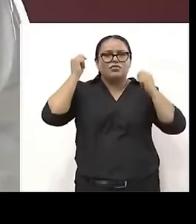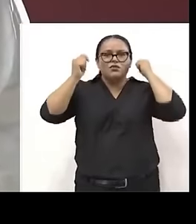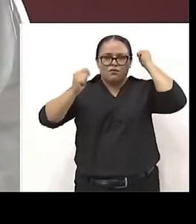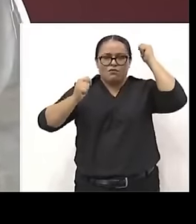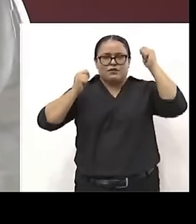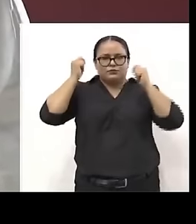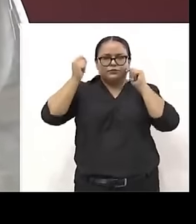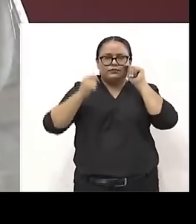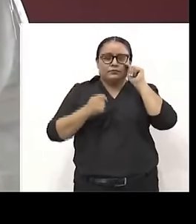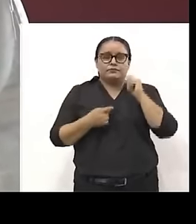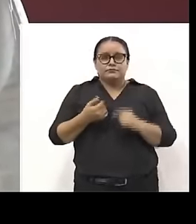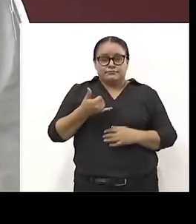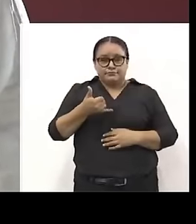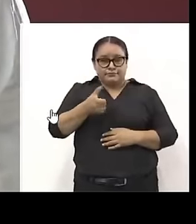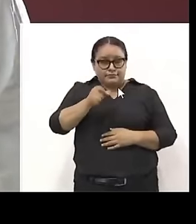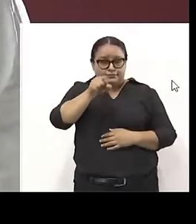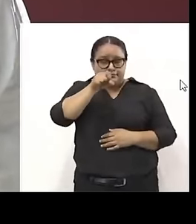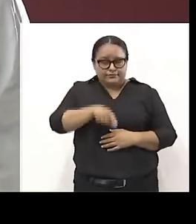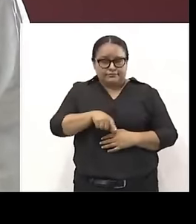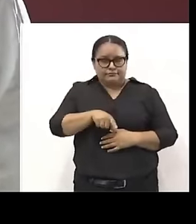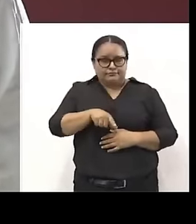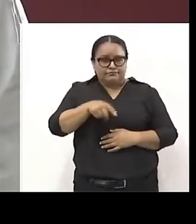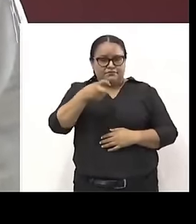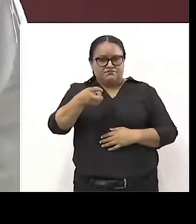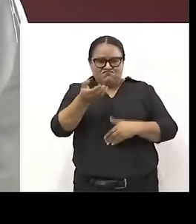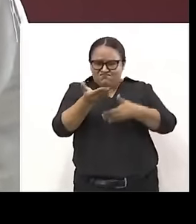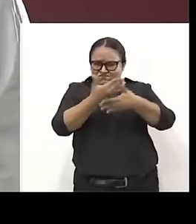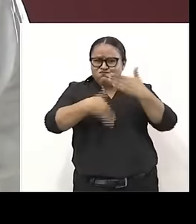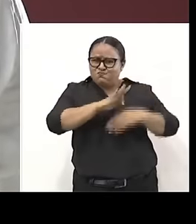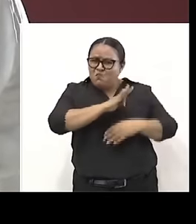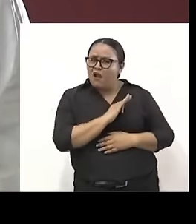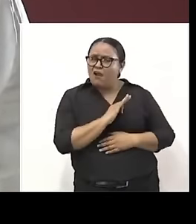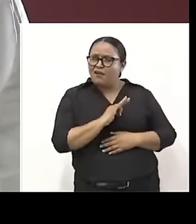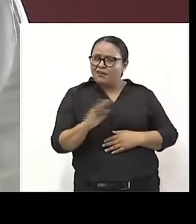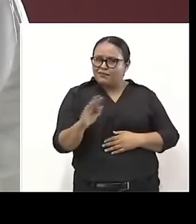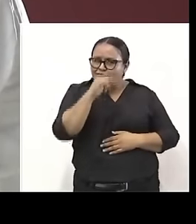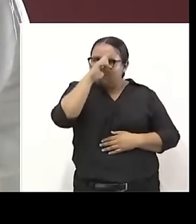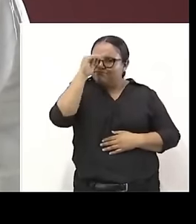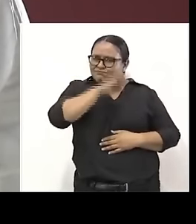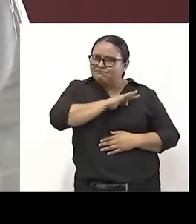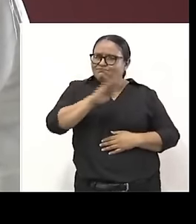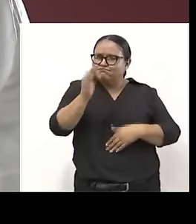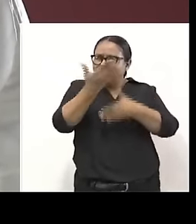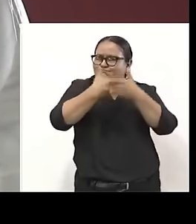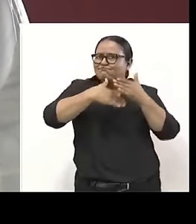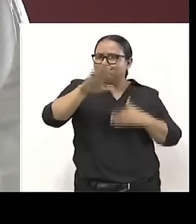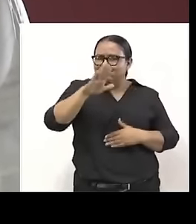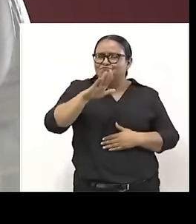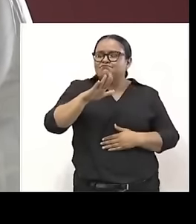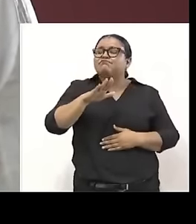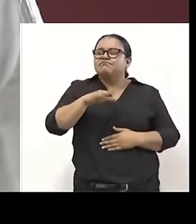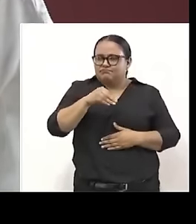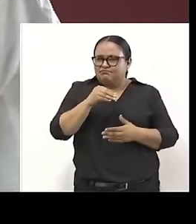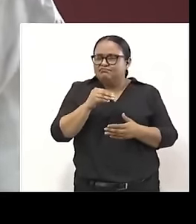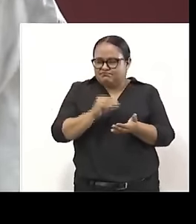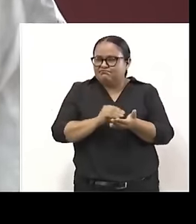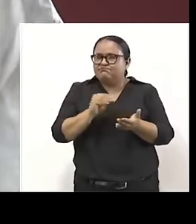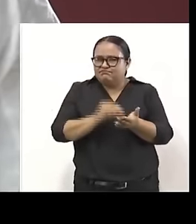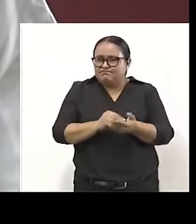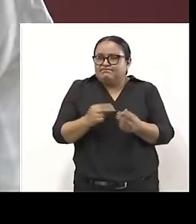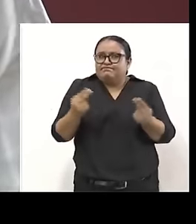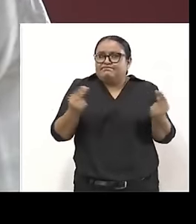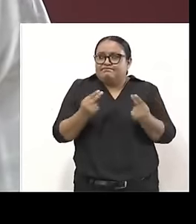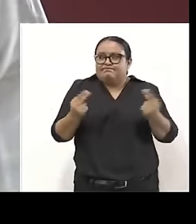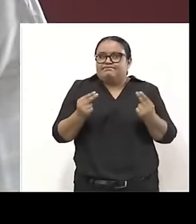todos los días pues abrió Es parte aguas rompió Esa esa eh Esa línea que llegaba que